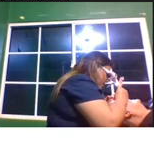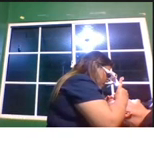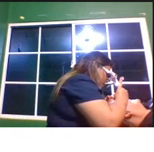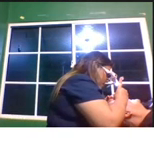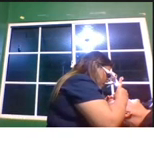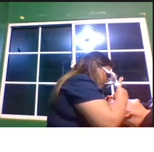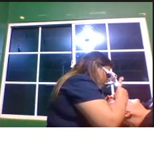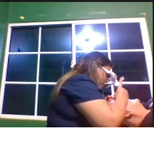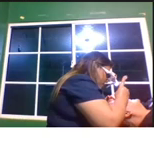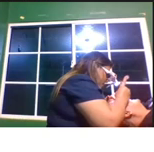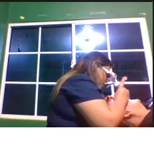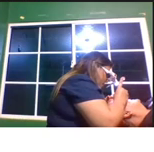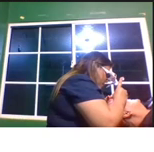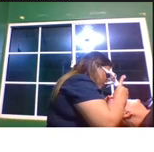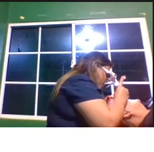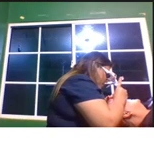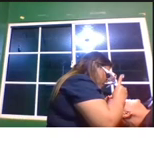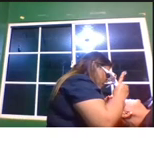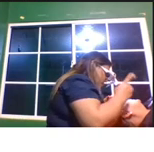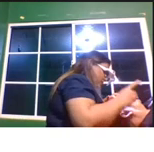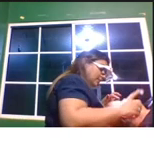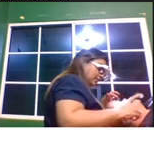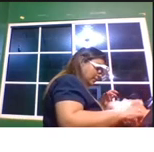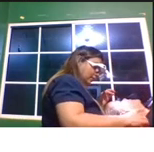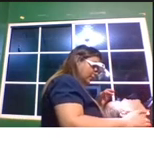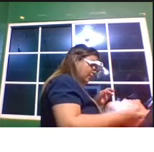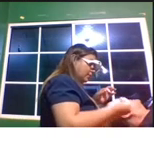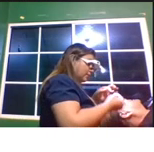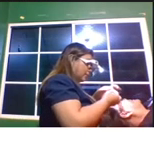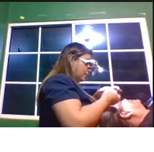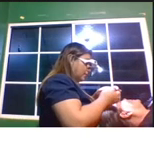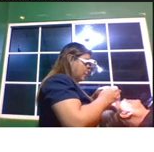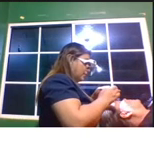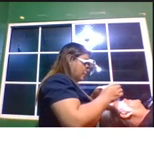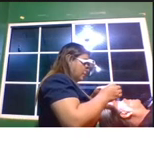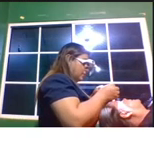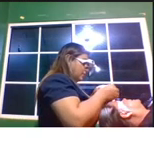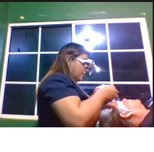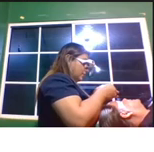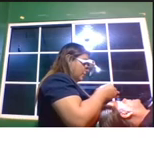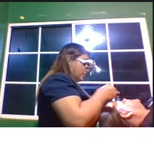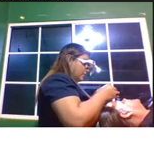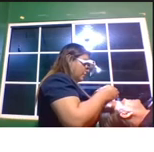cesado y lo han cesado directamente por una situación